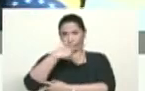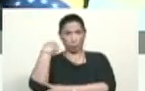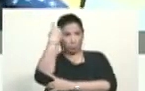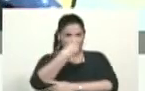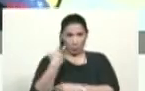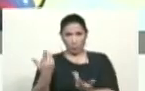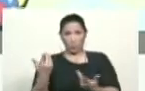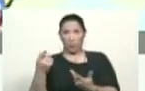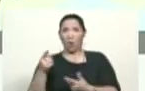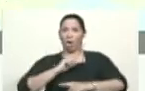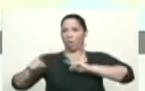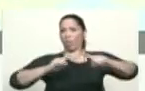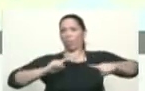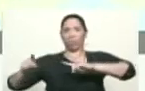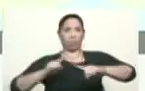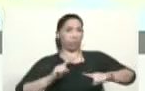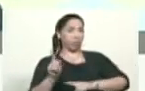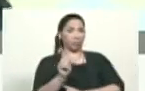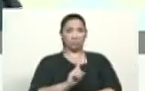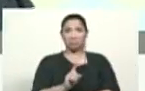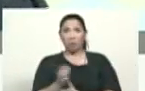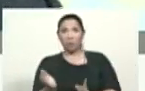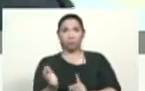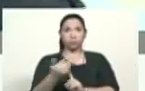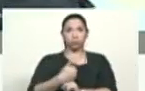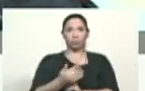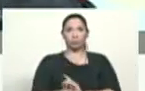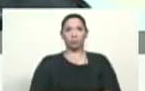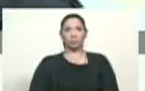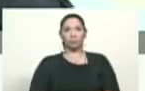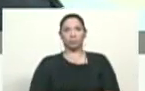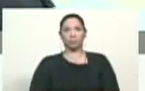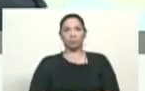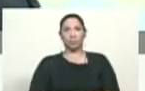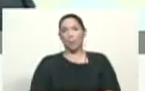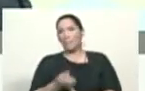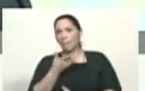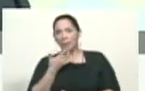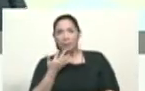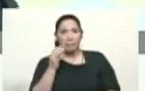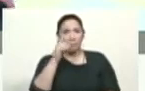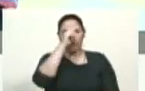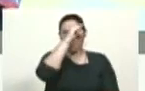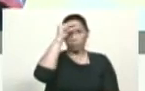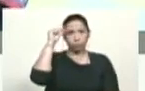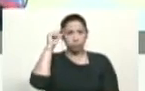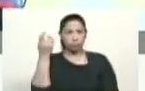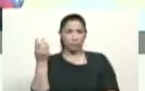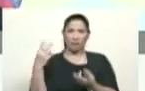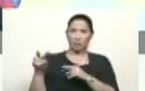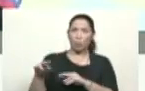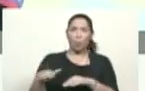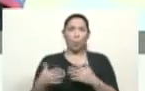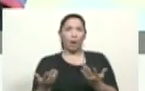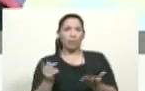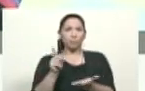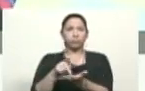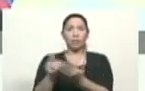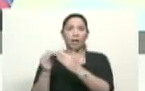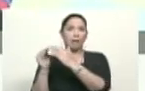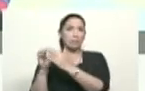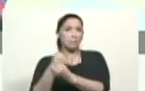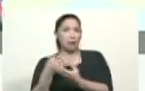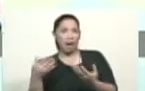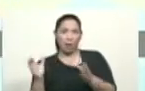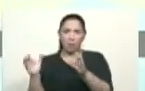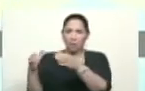órdenes clandestinas. No son órdenes que le dan simplemente a Julio Borges traidor cuando va a la Casa Blanca y